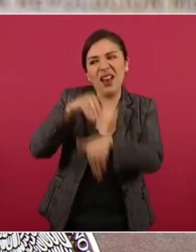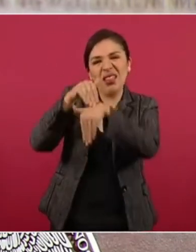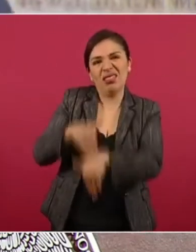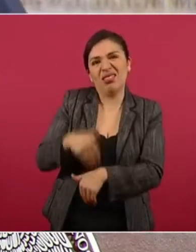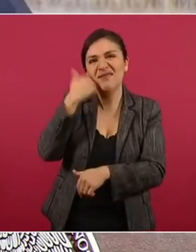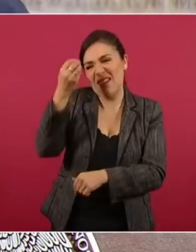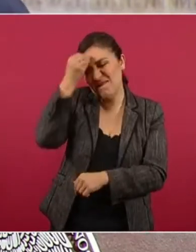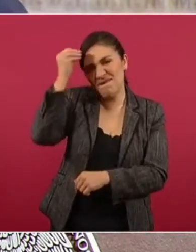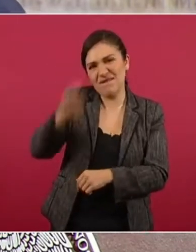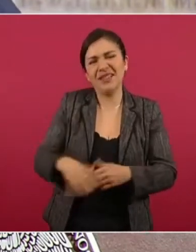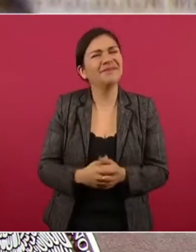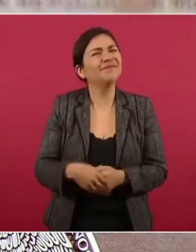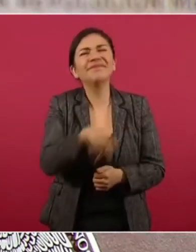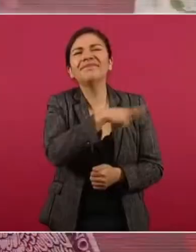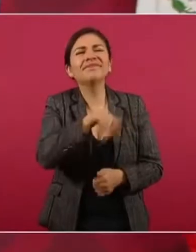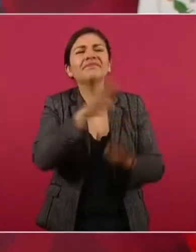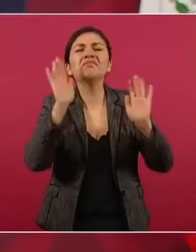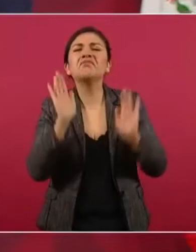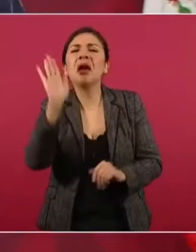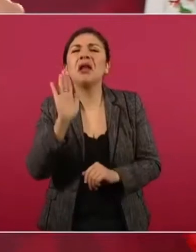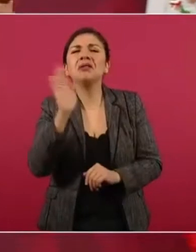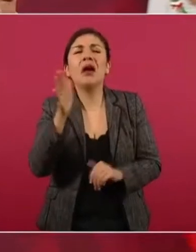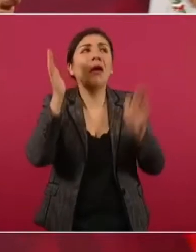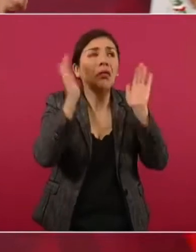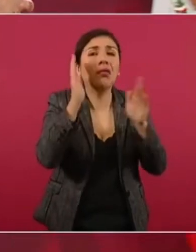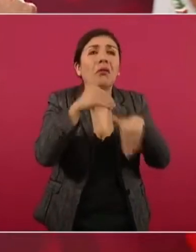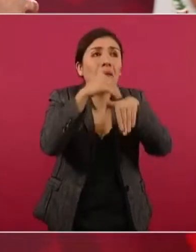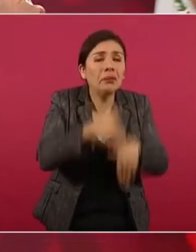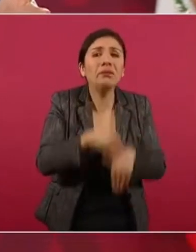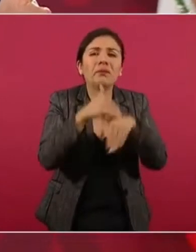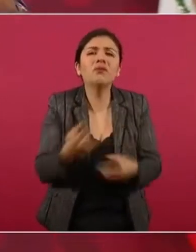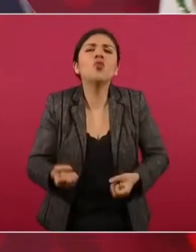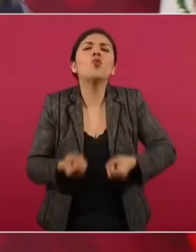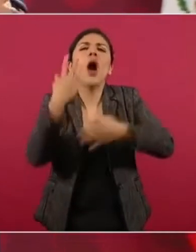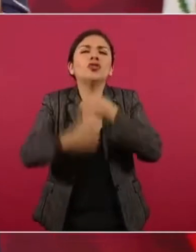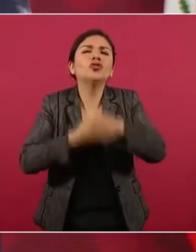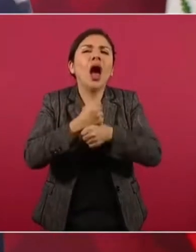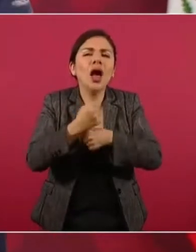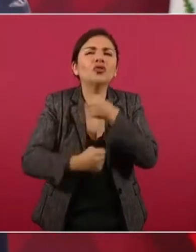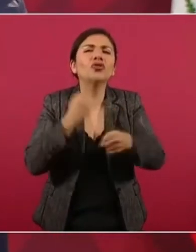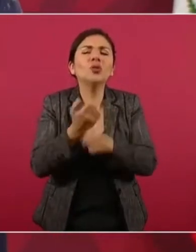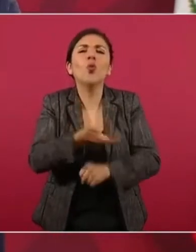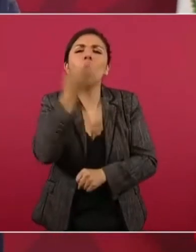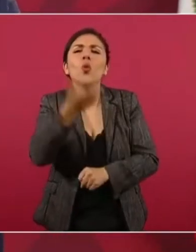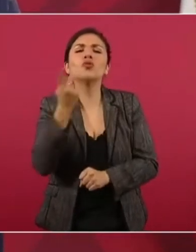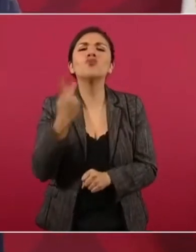Es que les lavaron el cerebro. Fueron muchos años de política